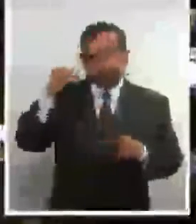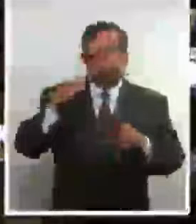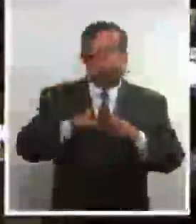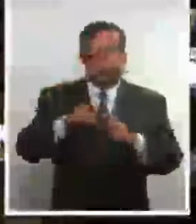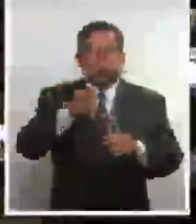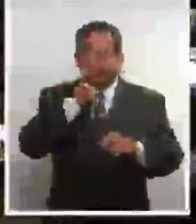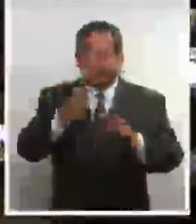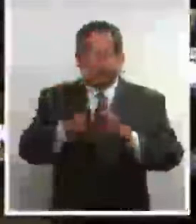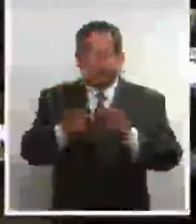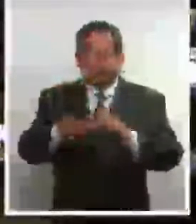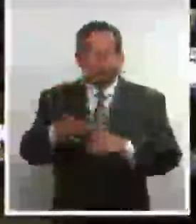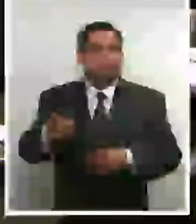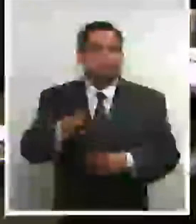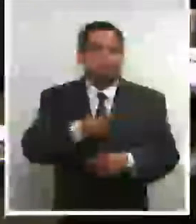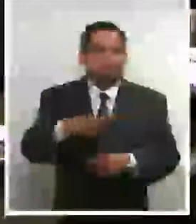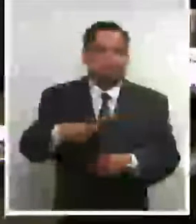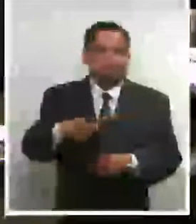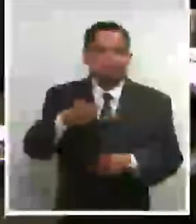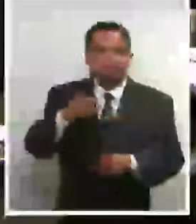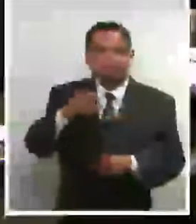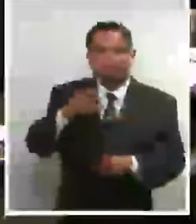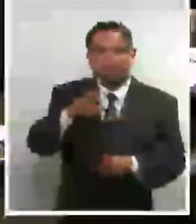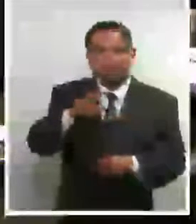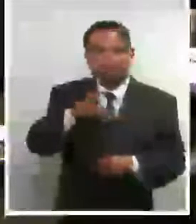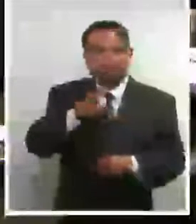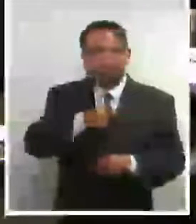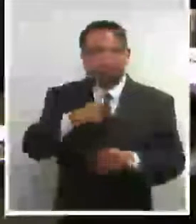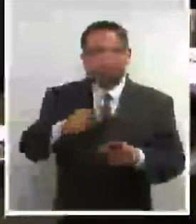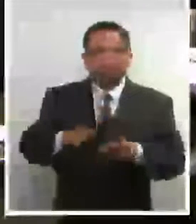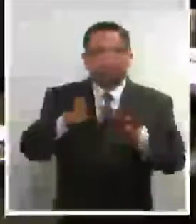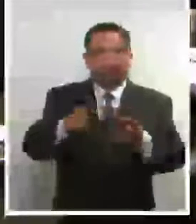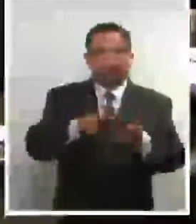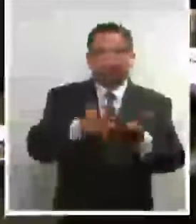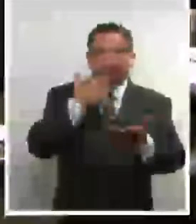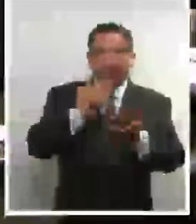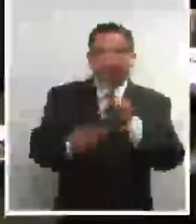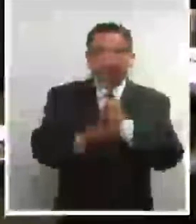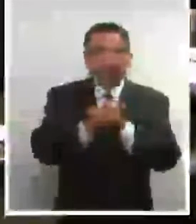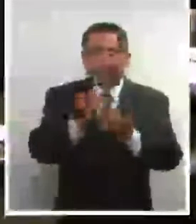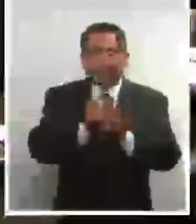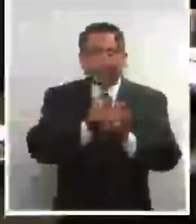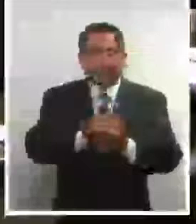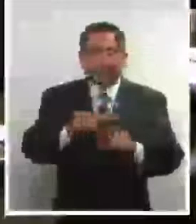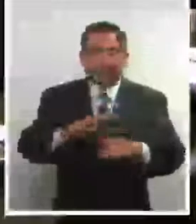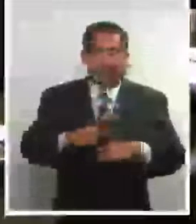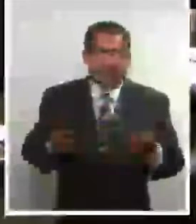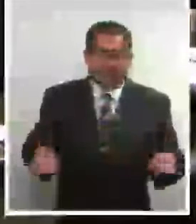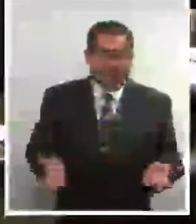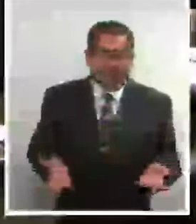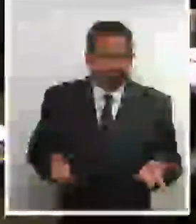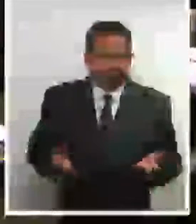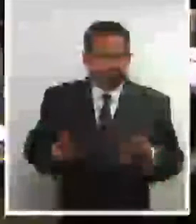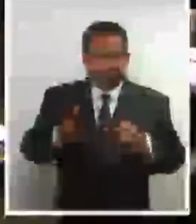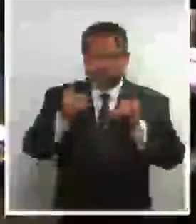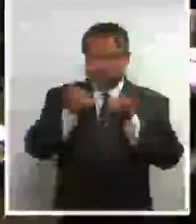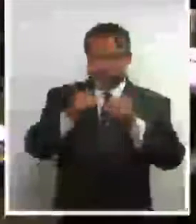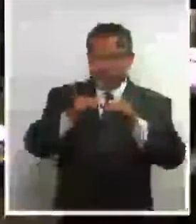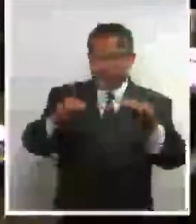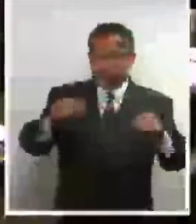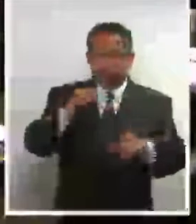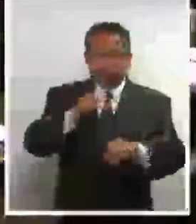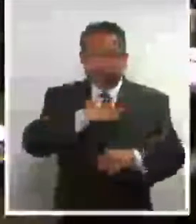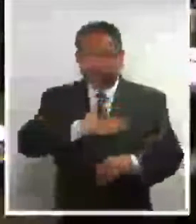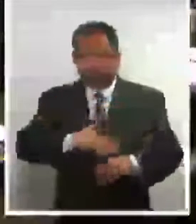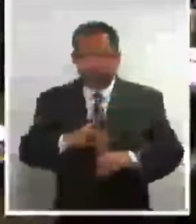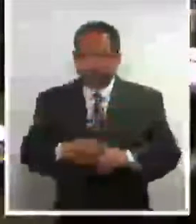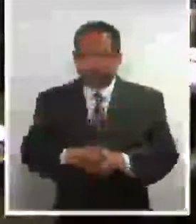como está diseñada, no brinda las condiciones ni las garantías de independencia e imparcialidad, por